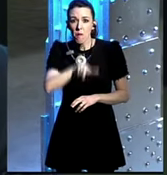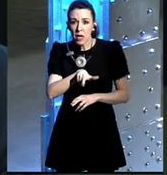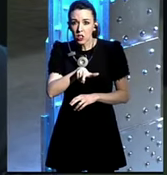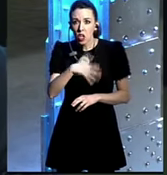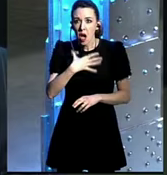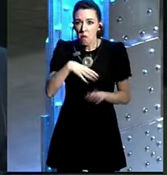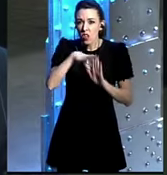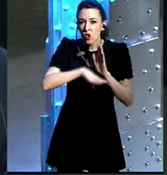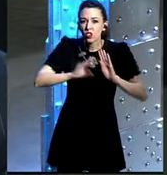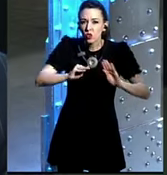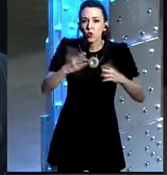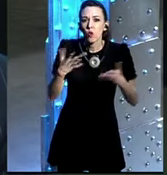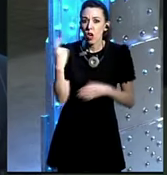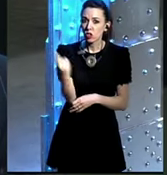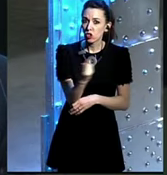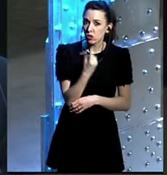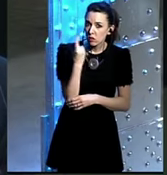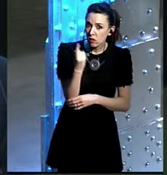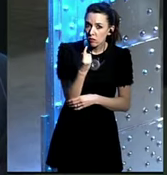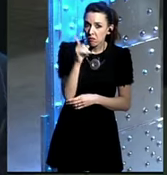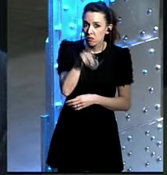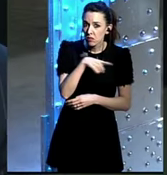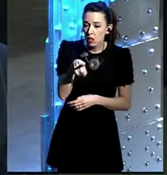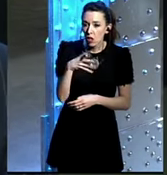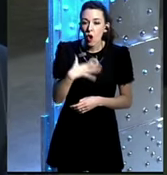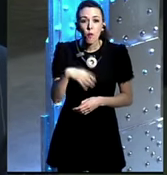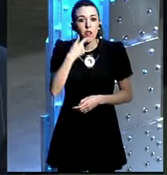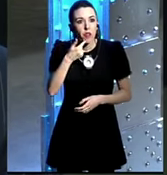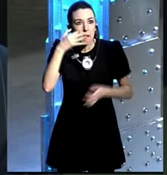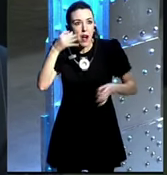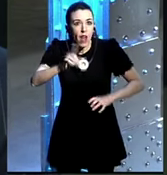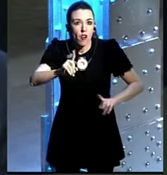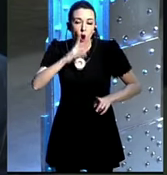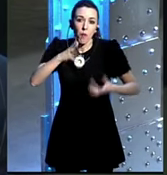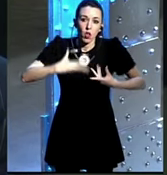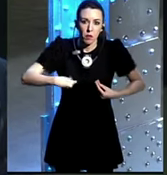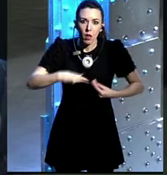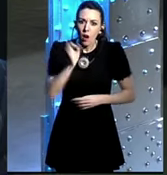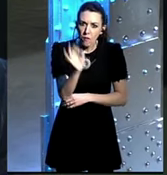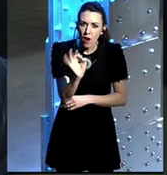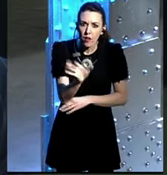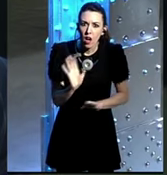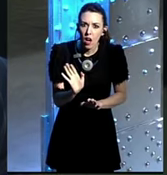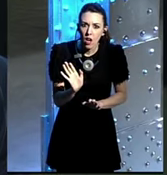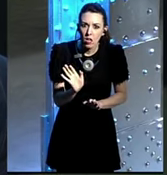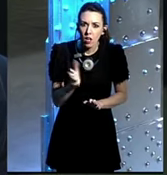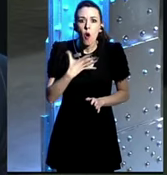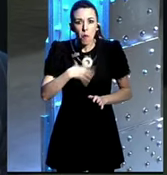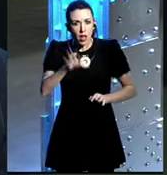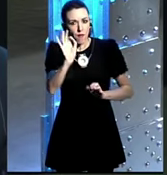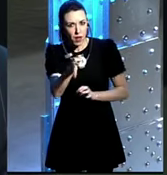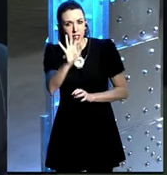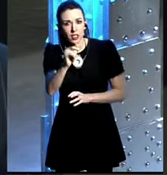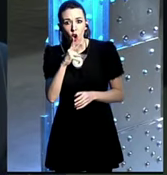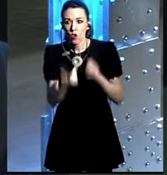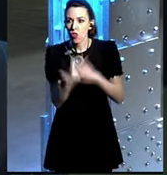solo. Y eso no le puedes decir a que no sea verdad porque esté deprimido, porque sí es cierto, pero a pesar de que sí es cierto, hoy